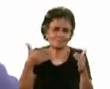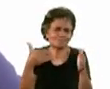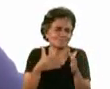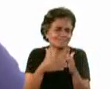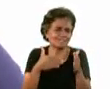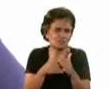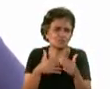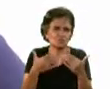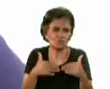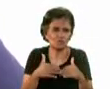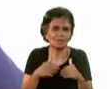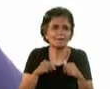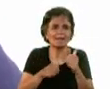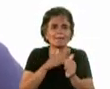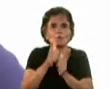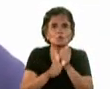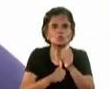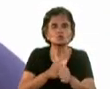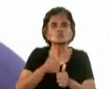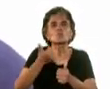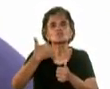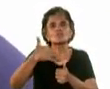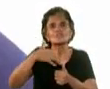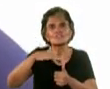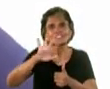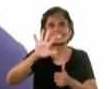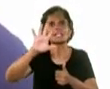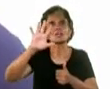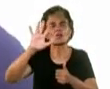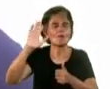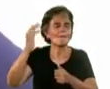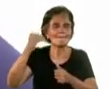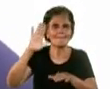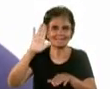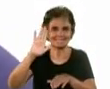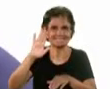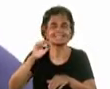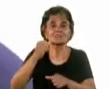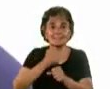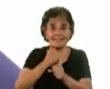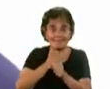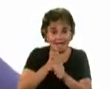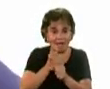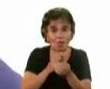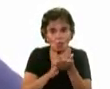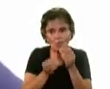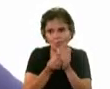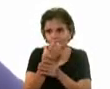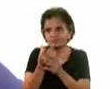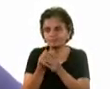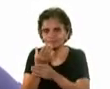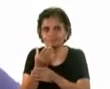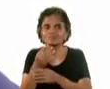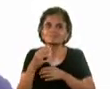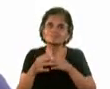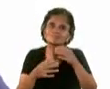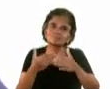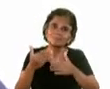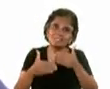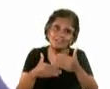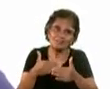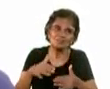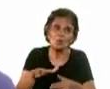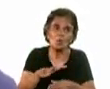para quintuplicar la producción, y la verdad que eso genera también nuevos puestos de trabajo y más desarrollo en la provincia, en un departamento donde